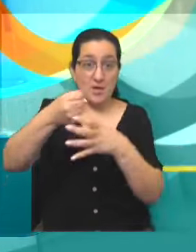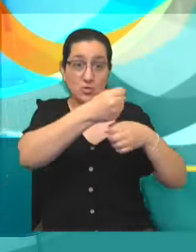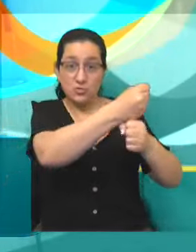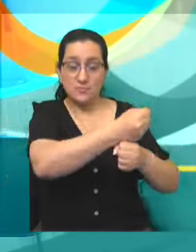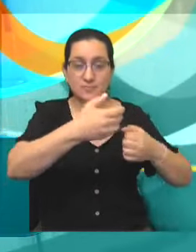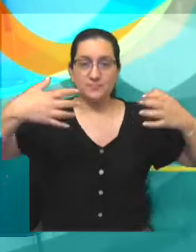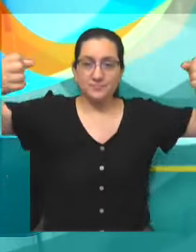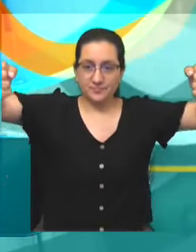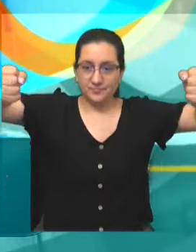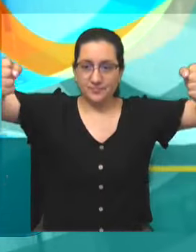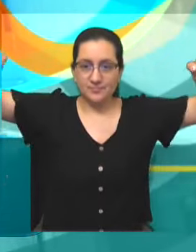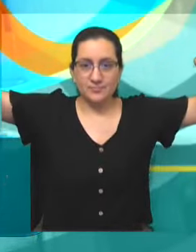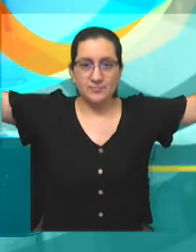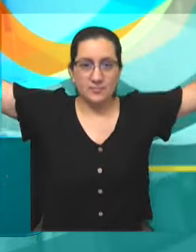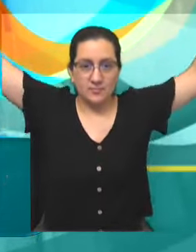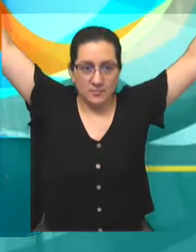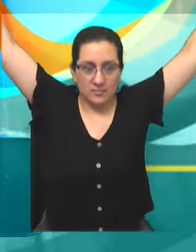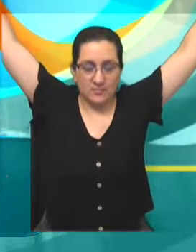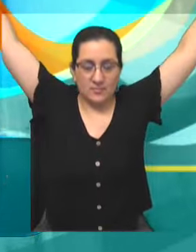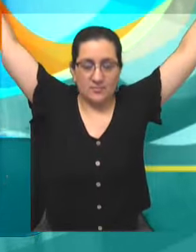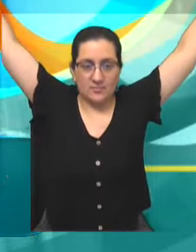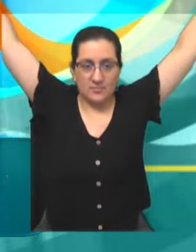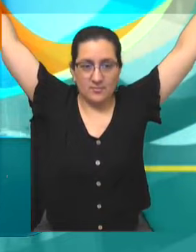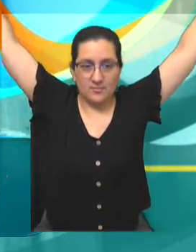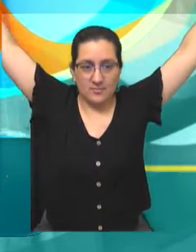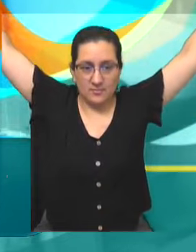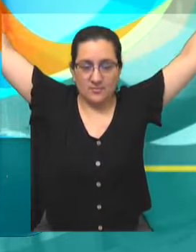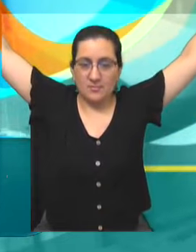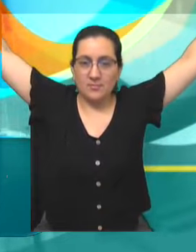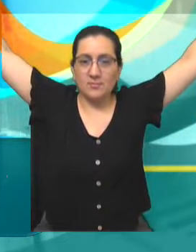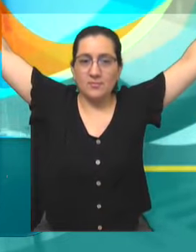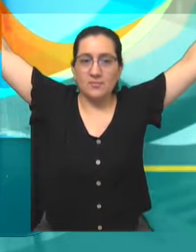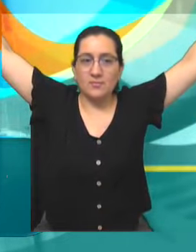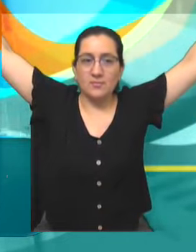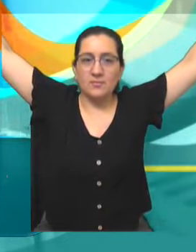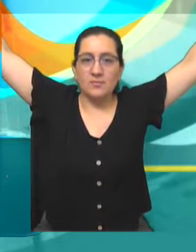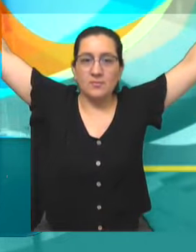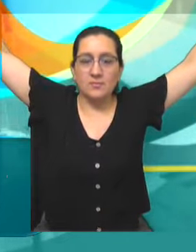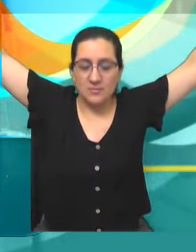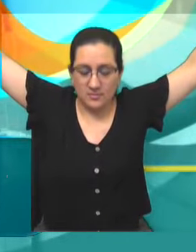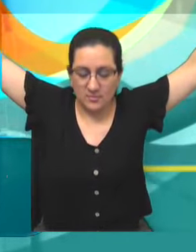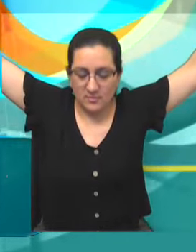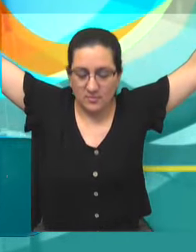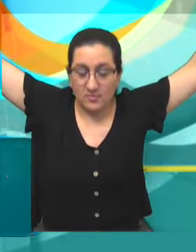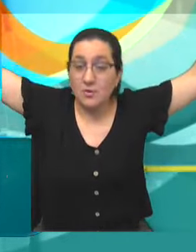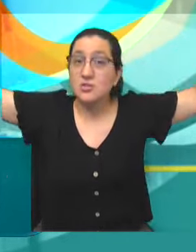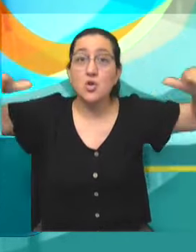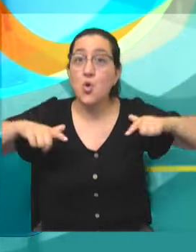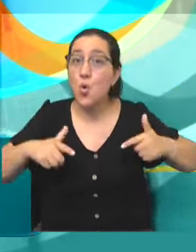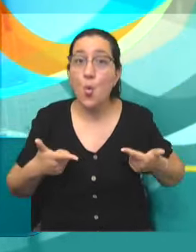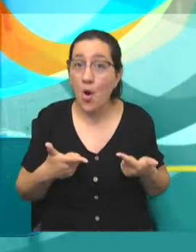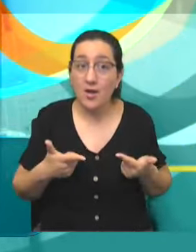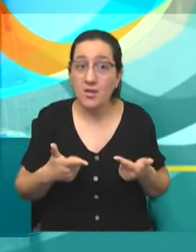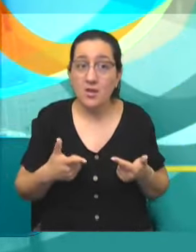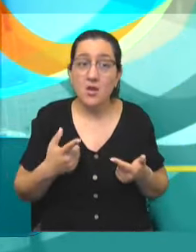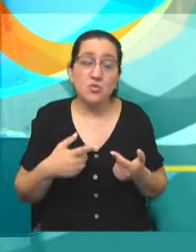con dos bastones yendo hacia arriba y generando una apertura anterior. Pero también, no tengo dos bastones y estoy en el trabajo, tomo el